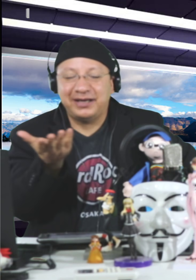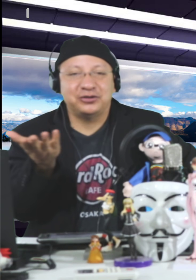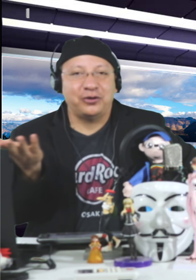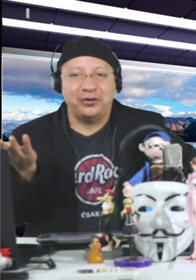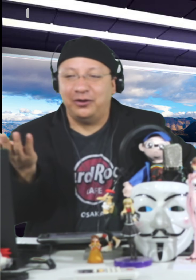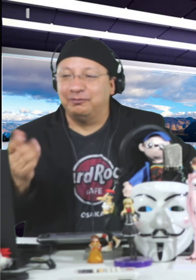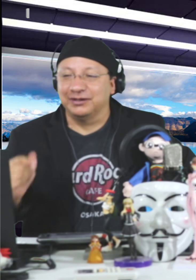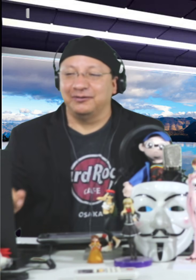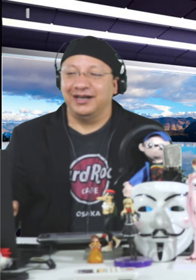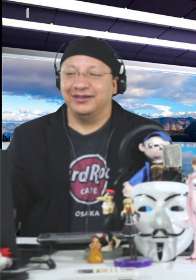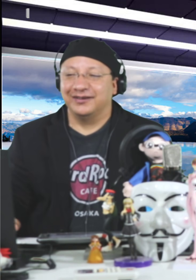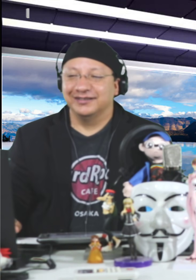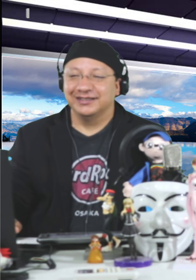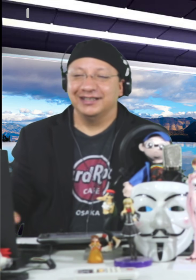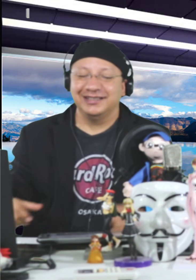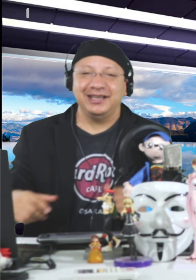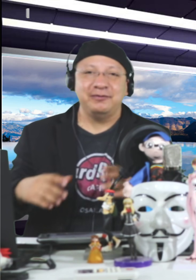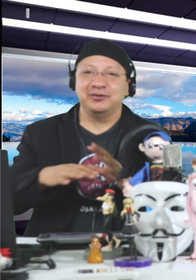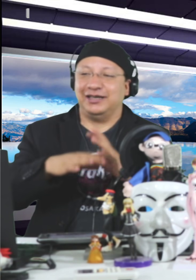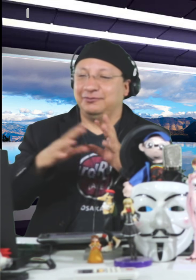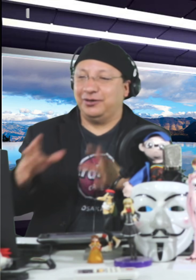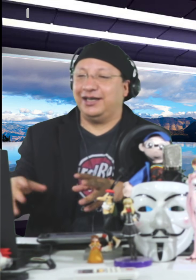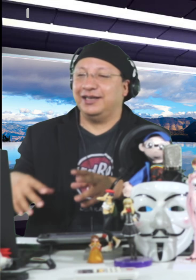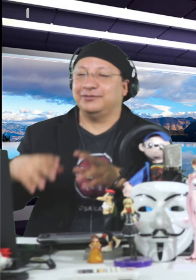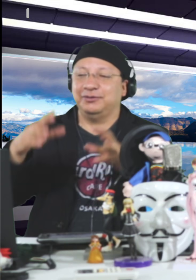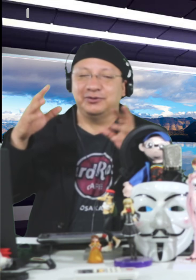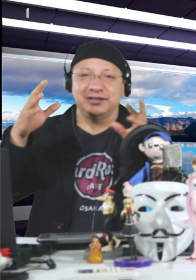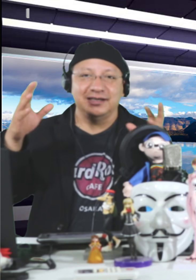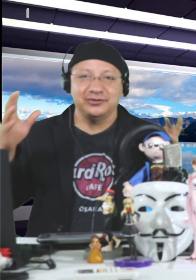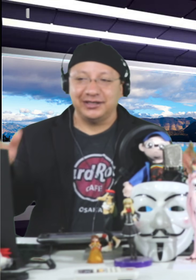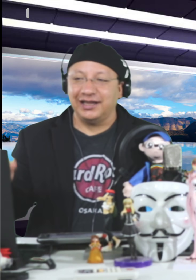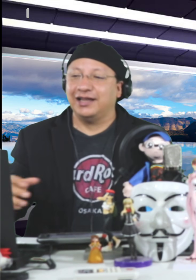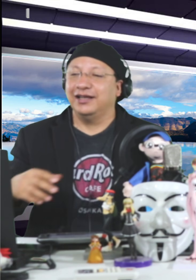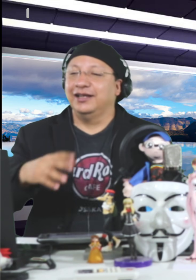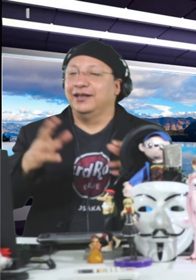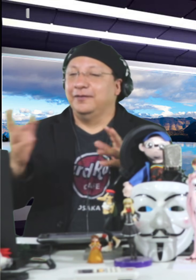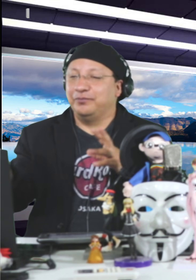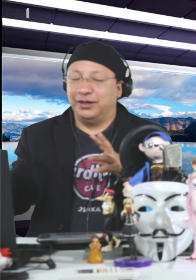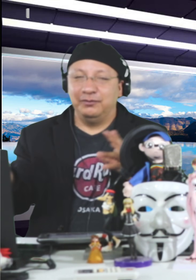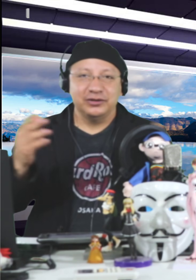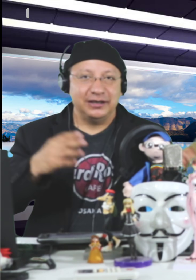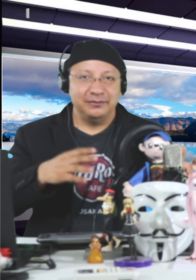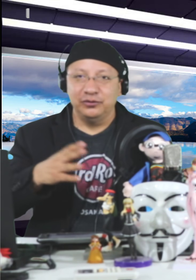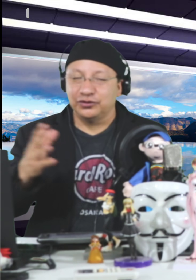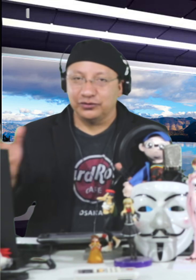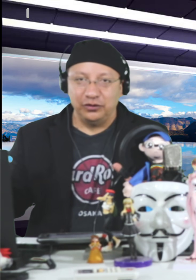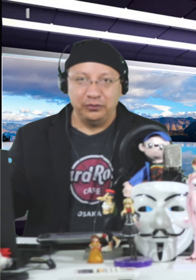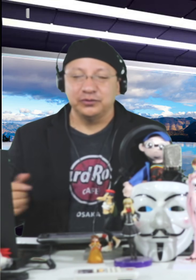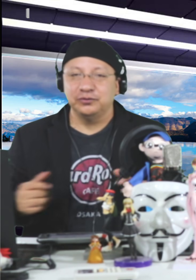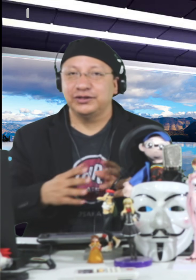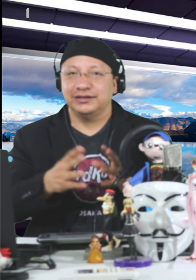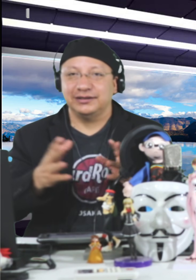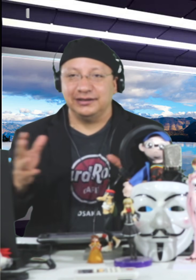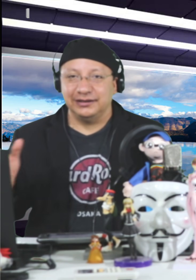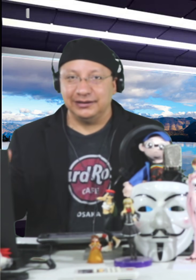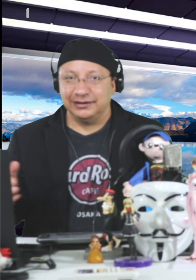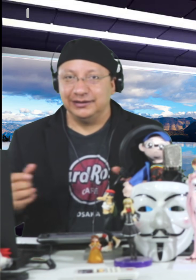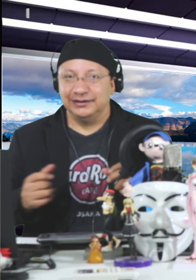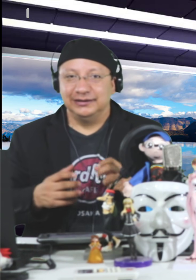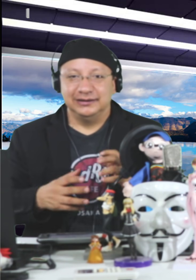¿Qué pasó con López Obrador? O sea, si ya vimos a las mujeres, vimos a la sociedad, vimos a muchos grupos, muchas